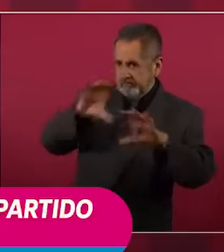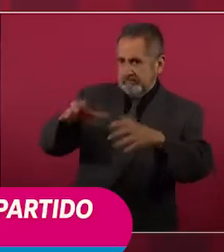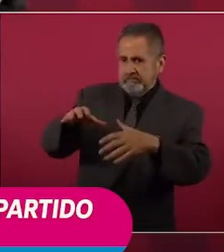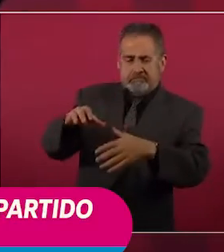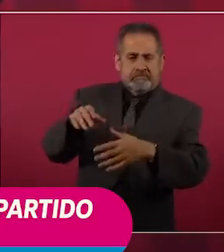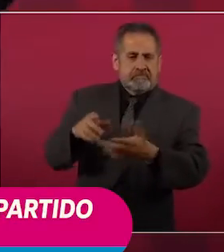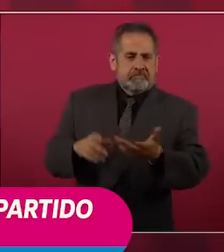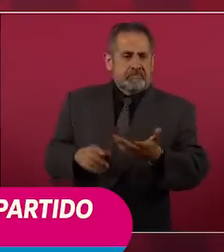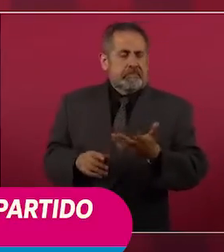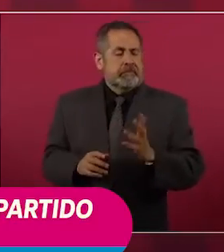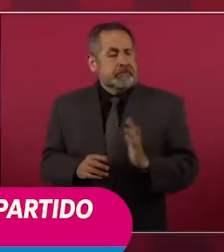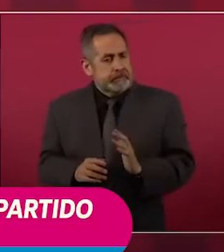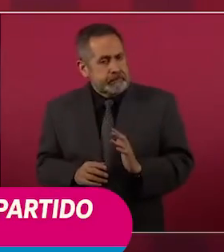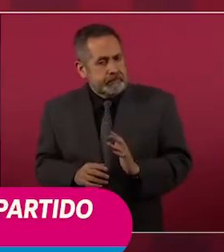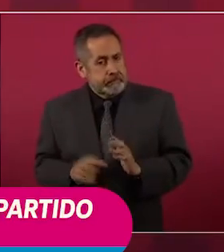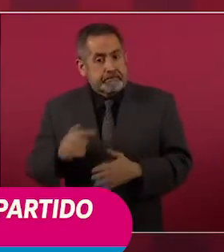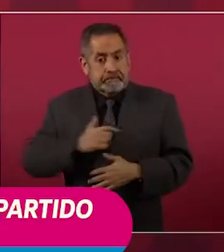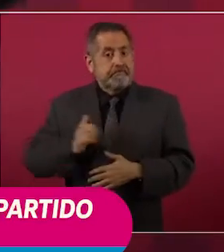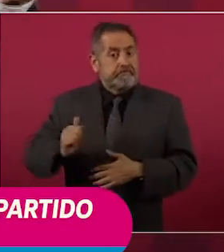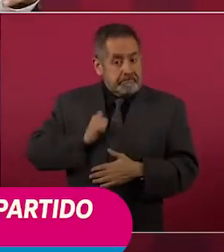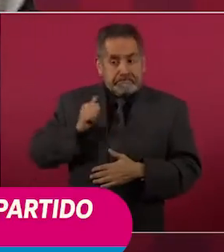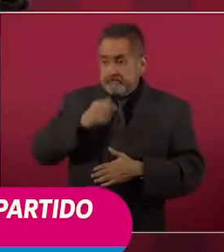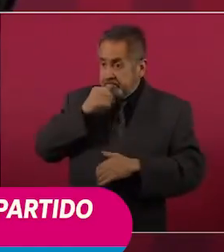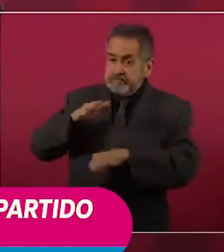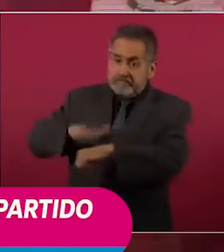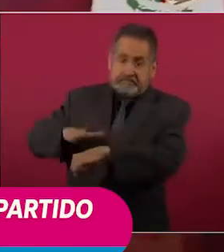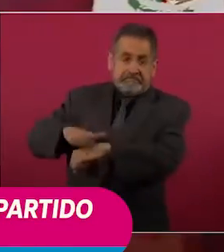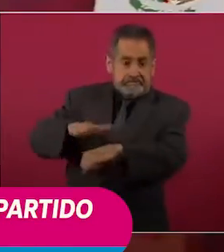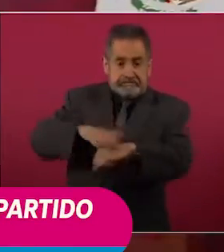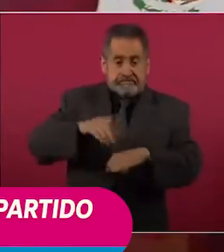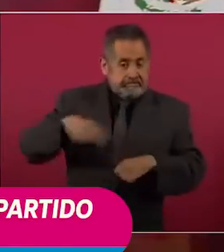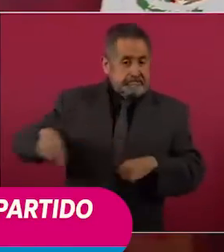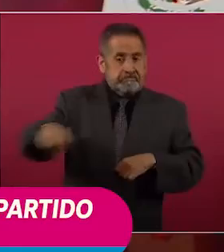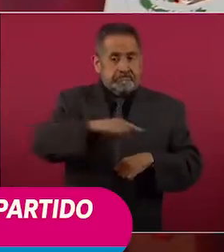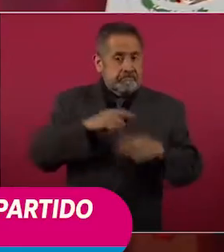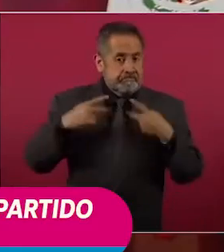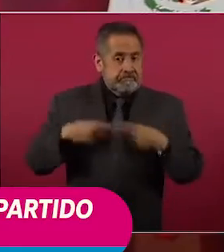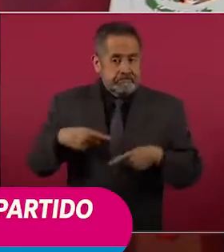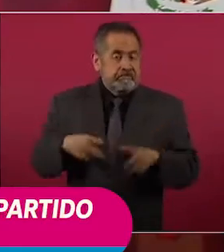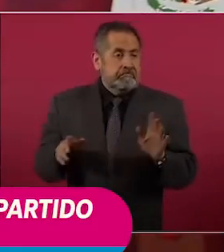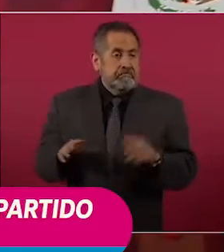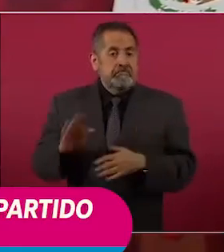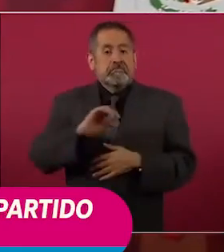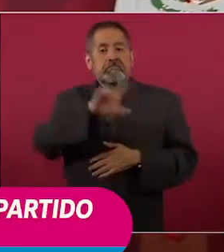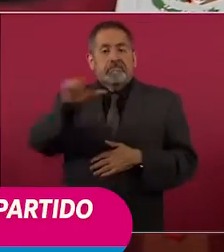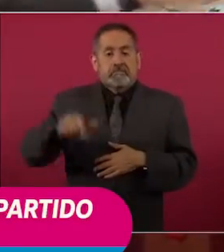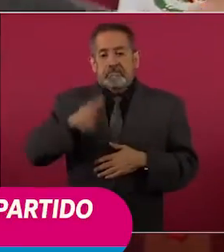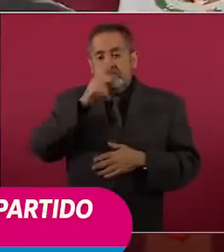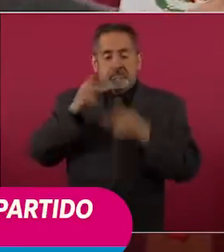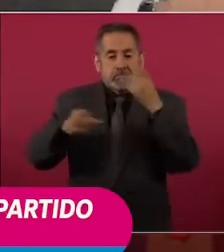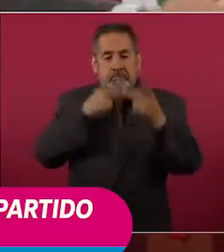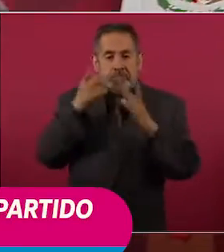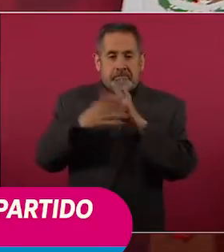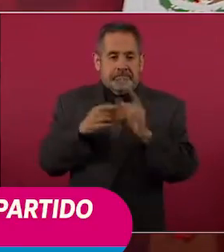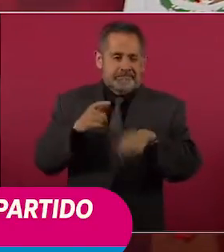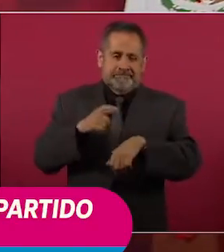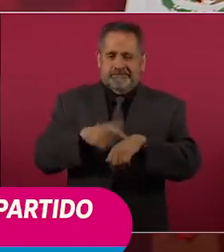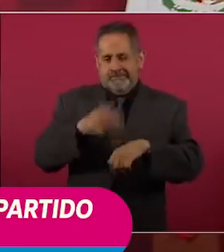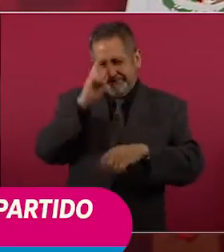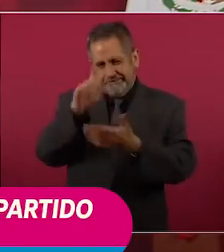Entonces, ¿yo qué? Aprovecho para decirle a la gente, que a lo mejor ya después no voy a poder hablar de estas cosas